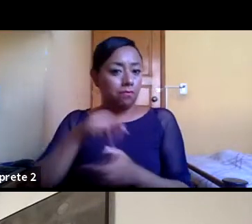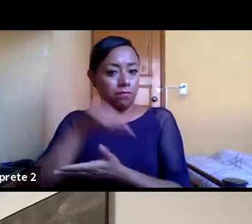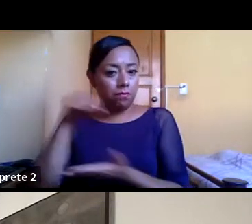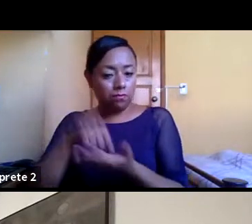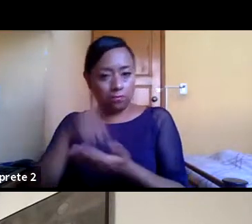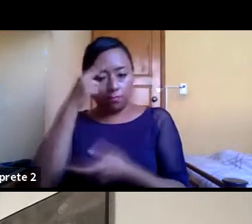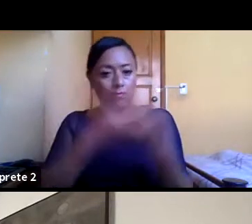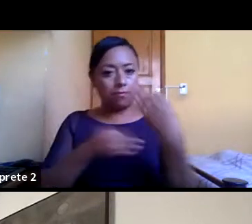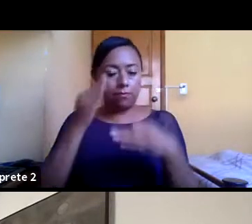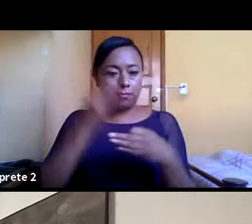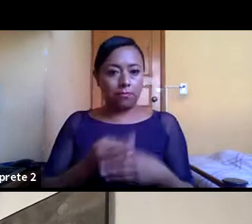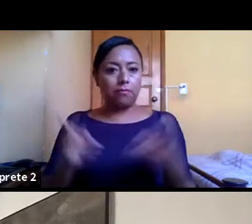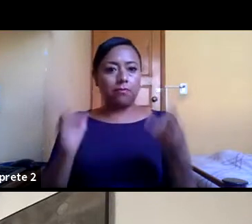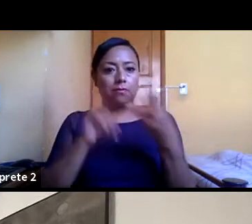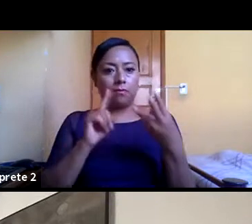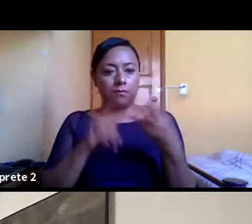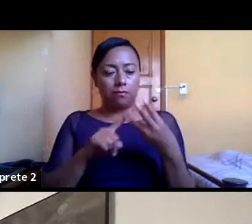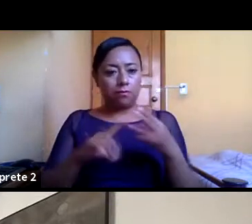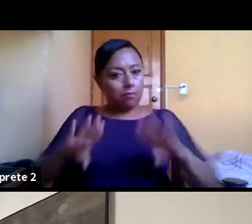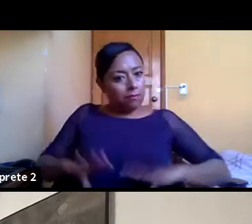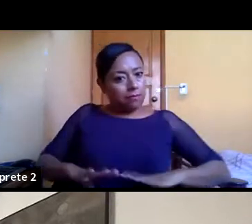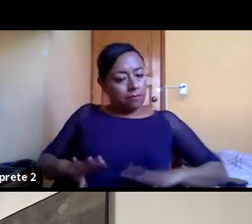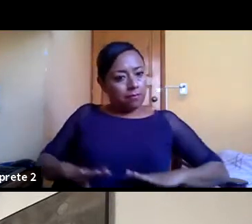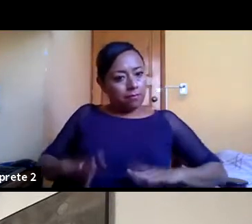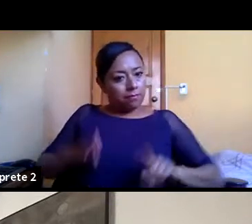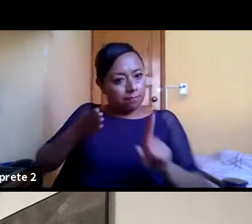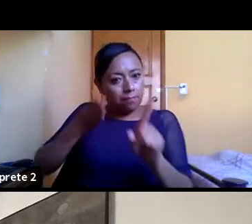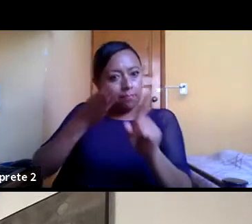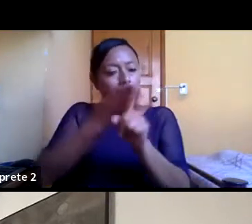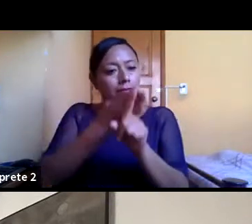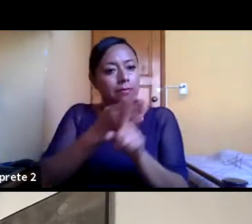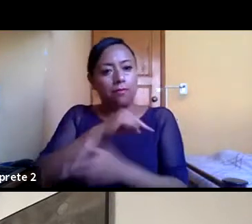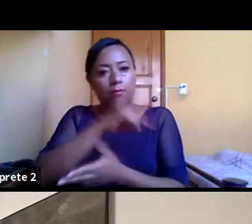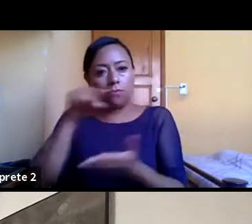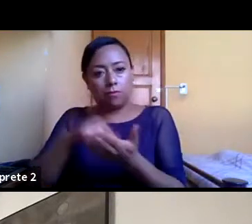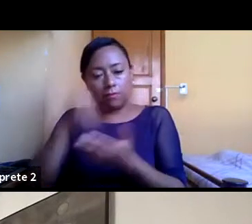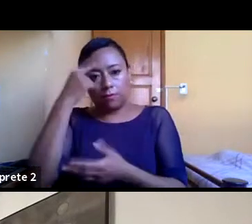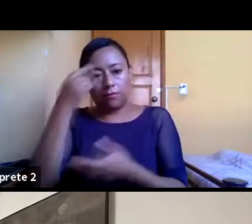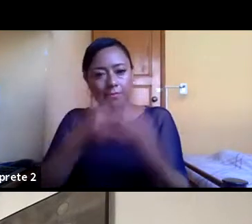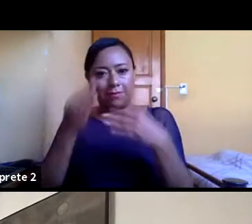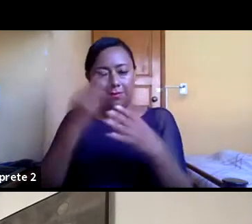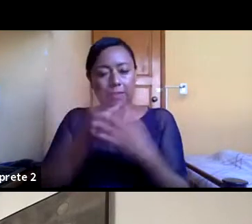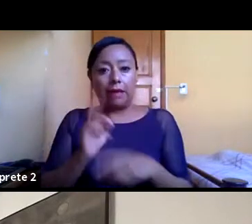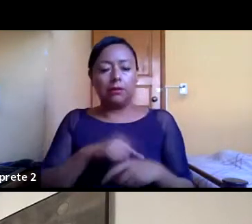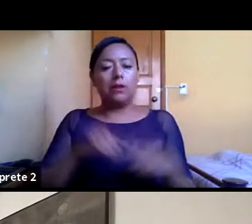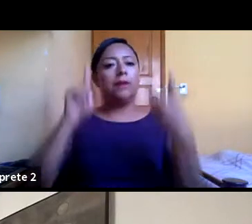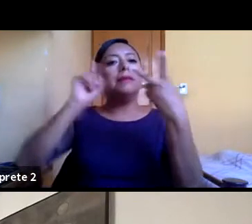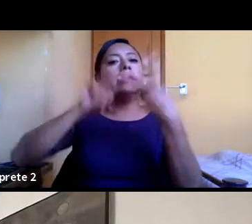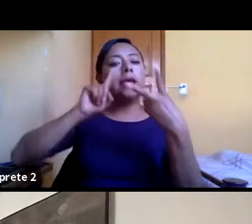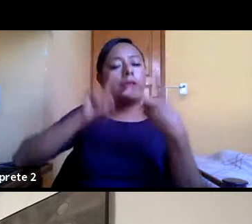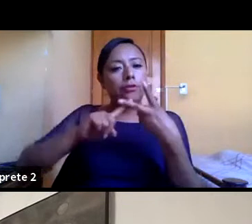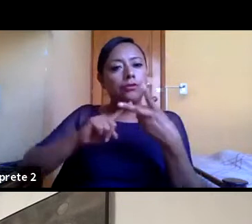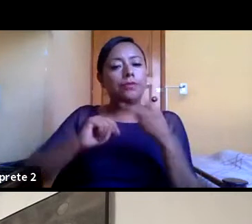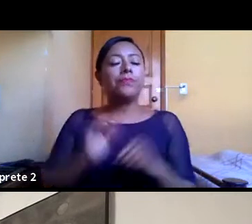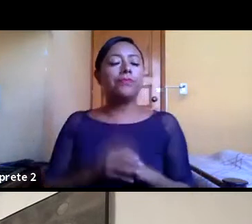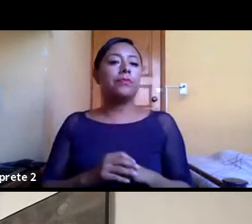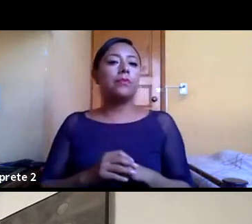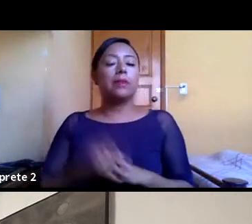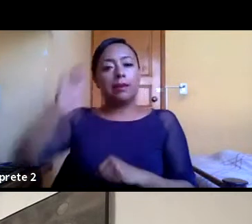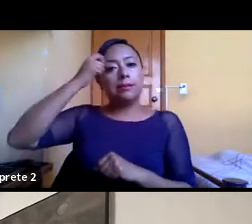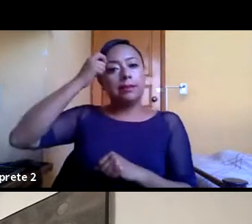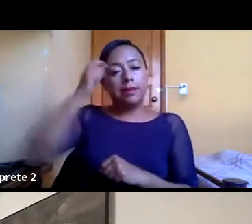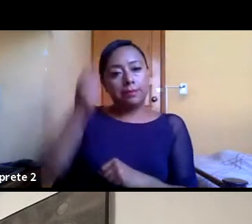y características y objetivos del espacio público. La mesa 2 serían servicios urbanos y uso del